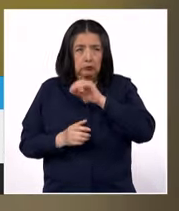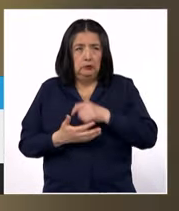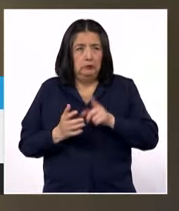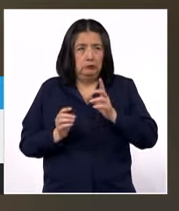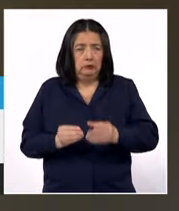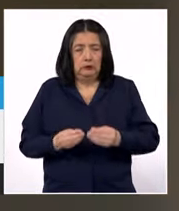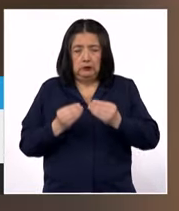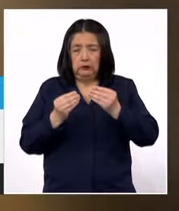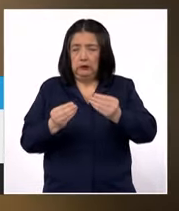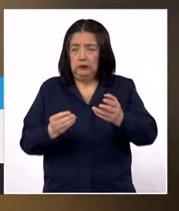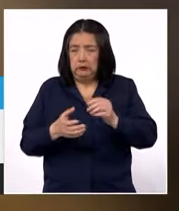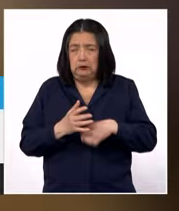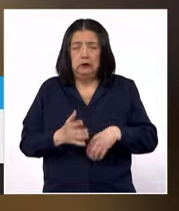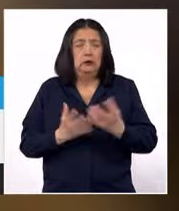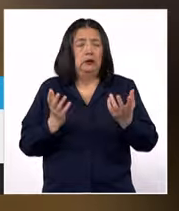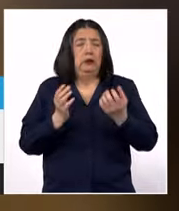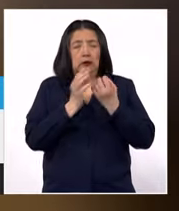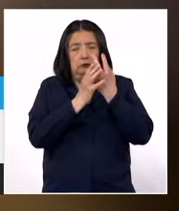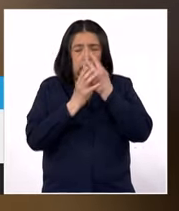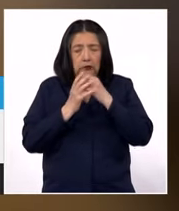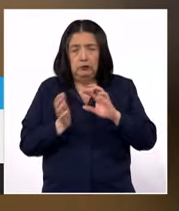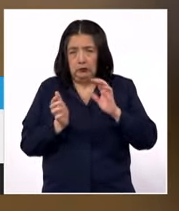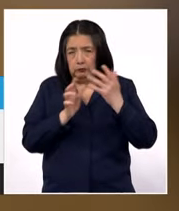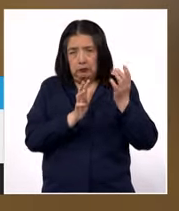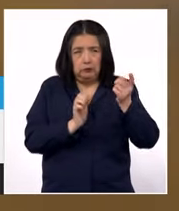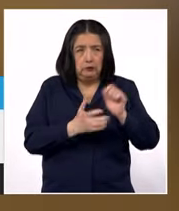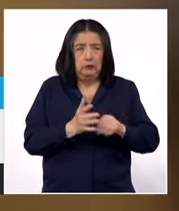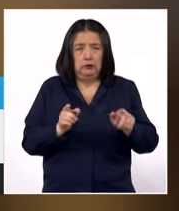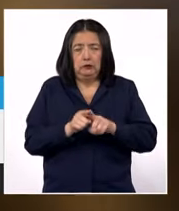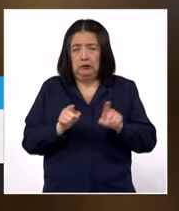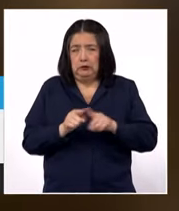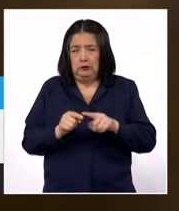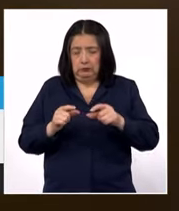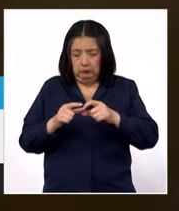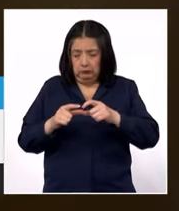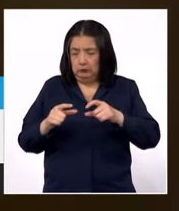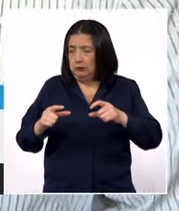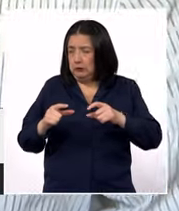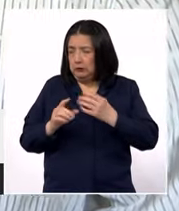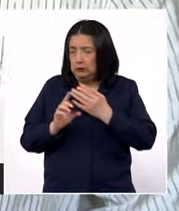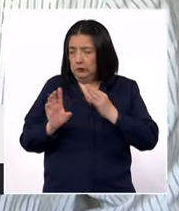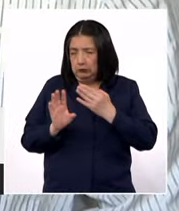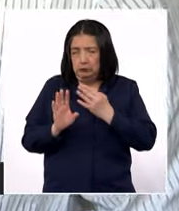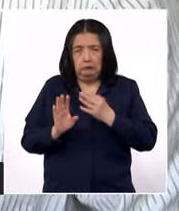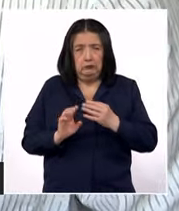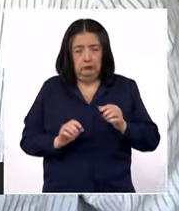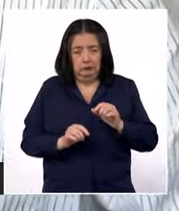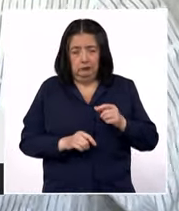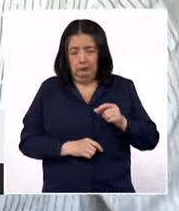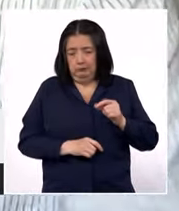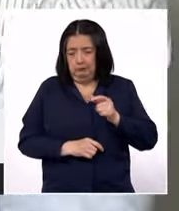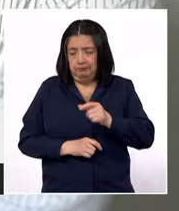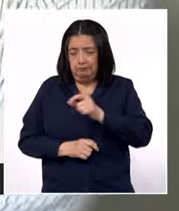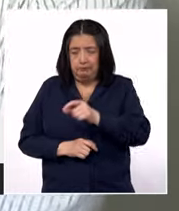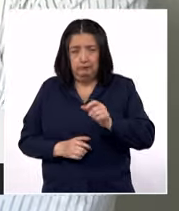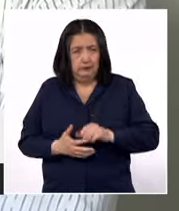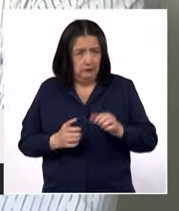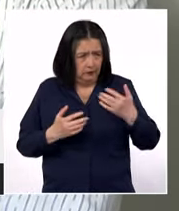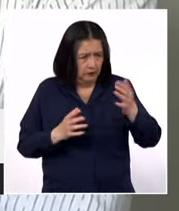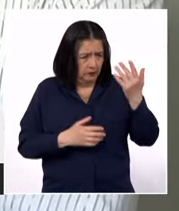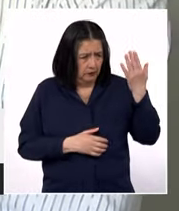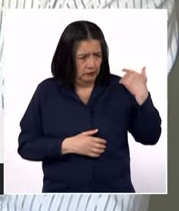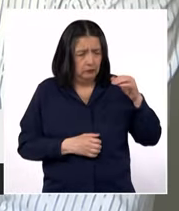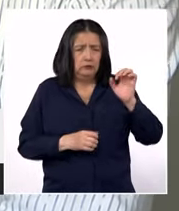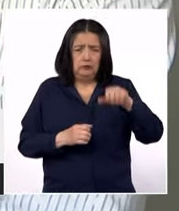para dejar el arreglo fúnebre. Además, arrojaron varias municiones en la puerta. ¿Ya han estado atacando estos extorsionadores? Sí, la